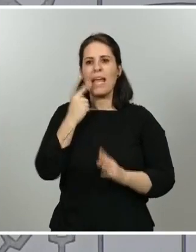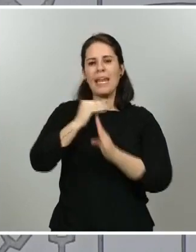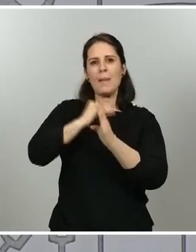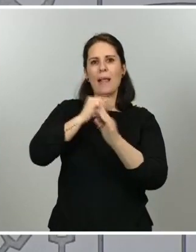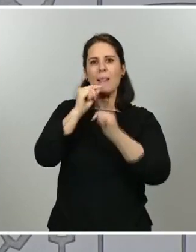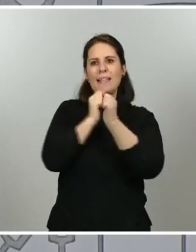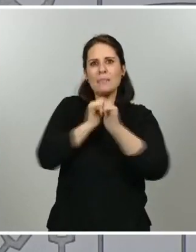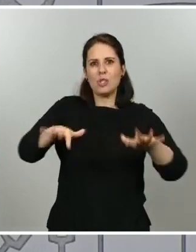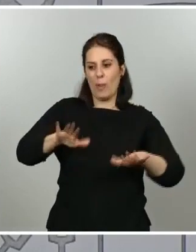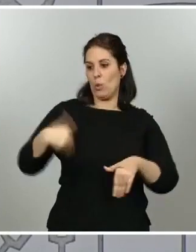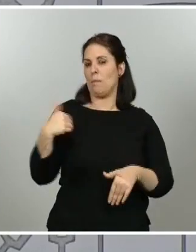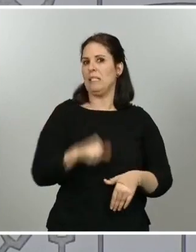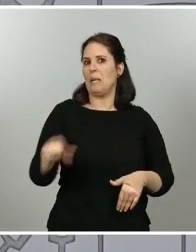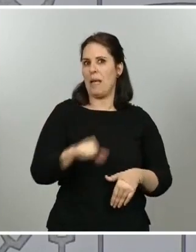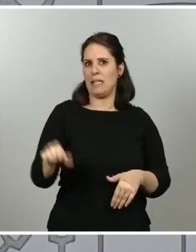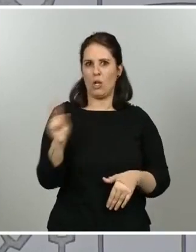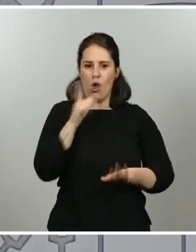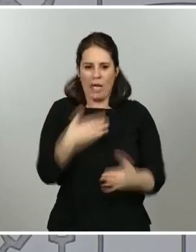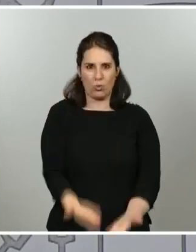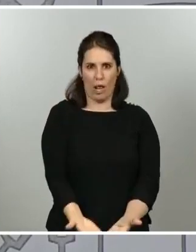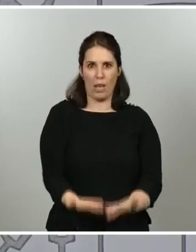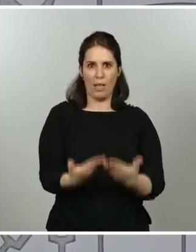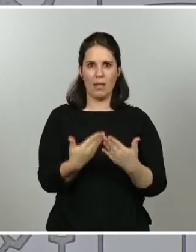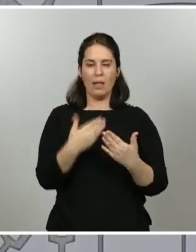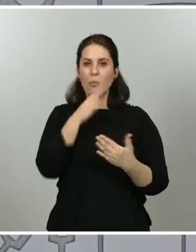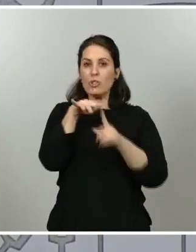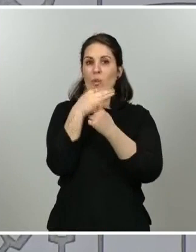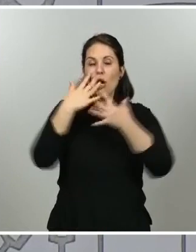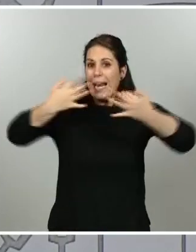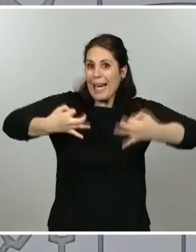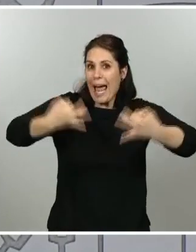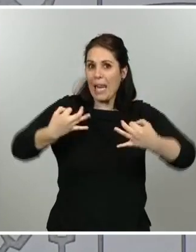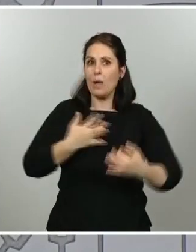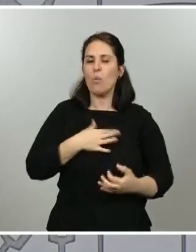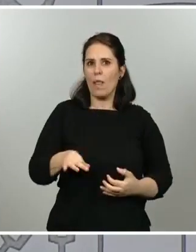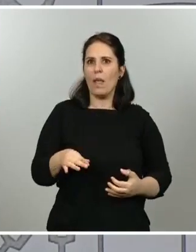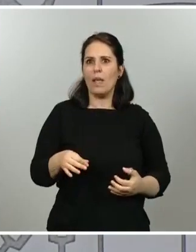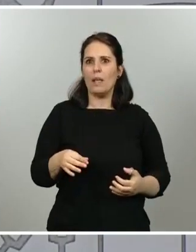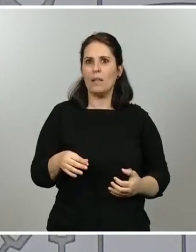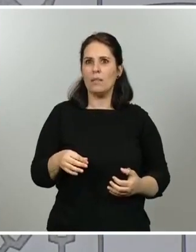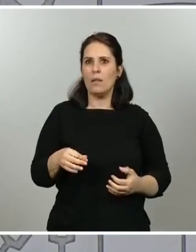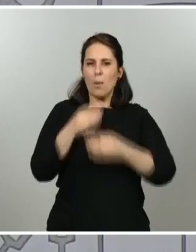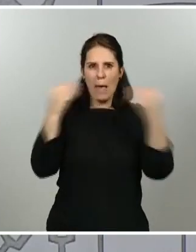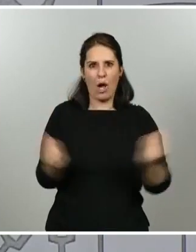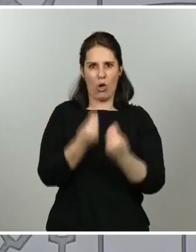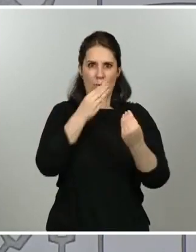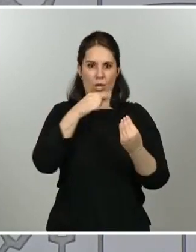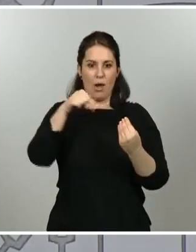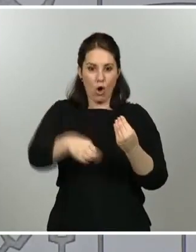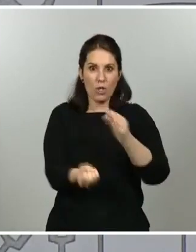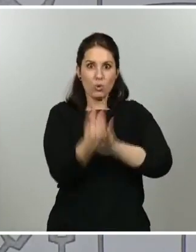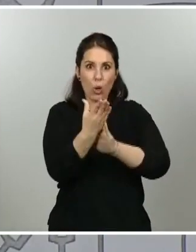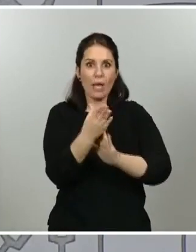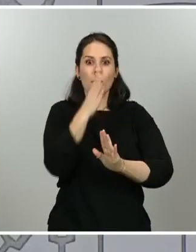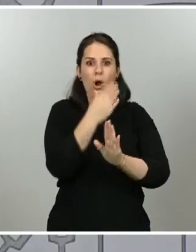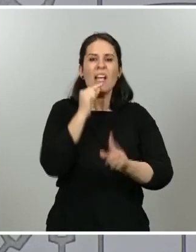probable que la situación real de transmisión sea mejor de lo que estamos observando. Pero sí que es cierto que